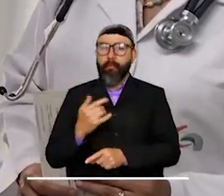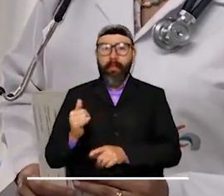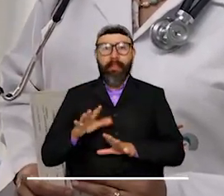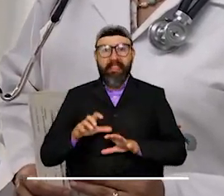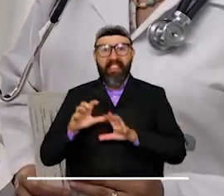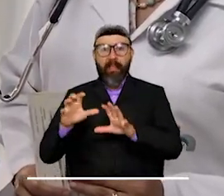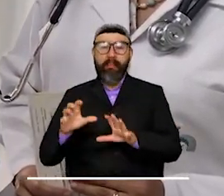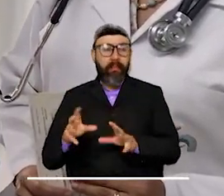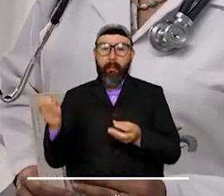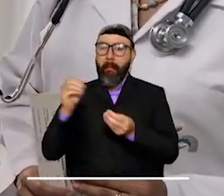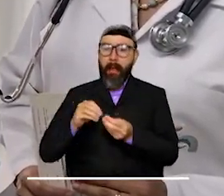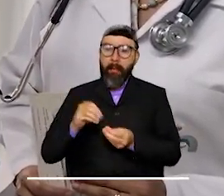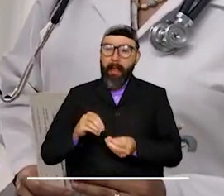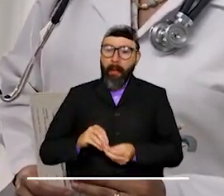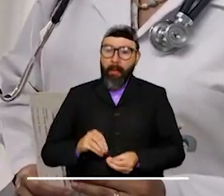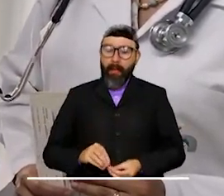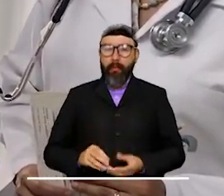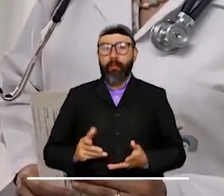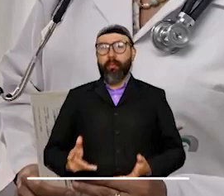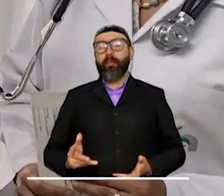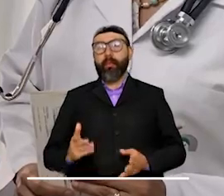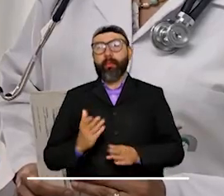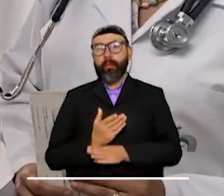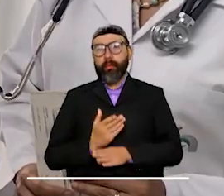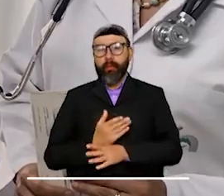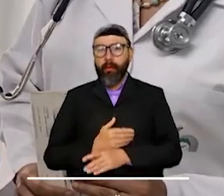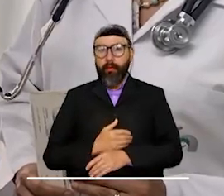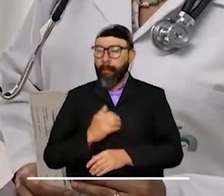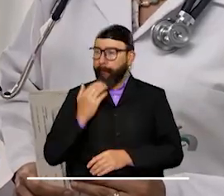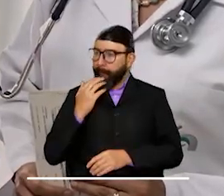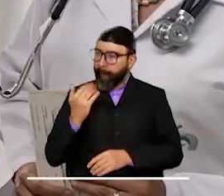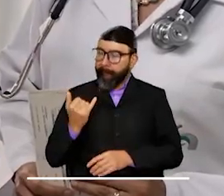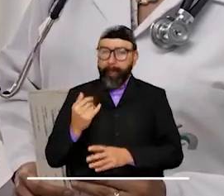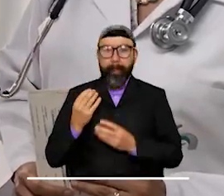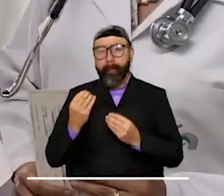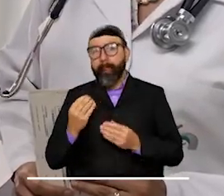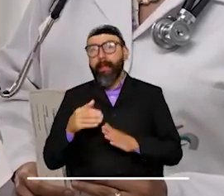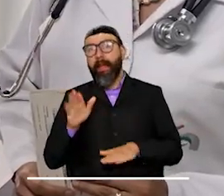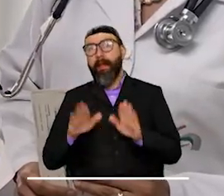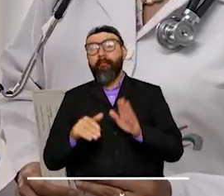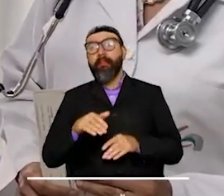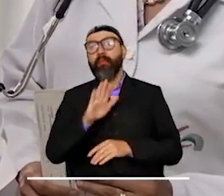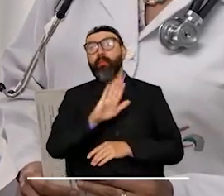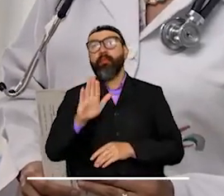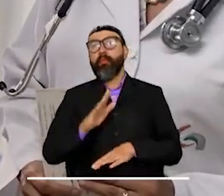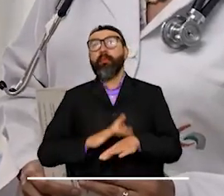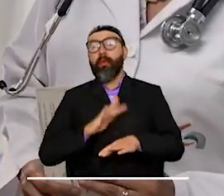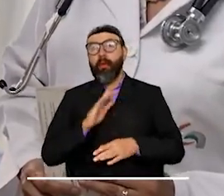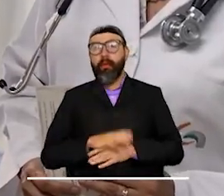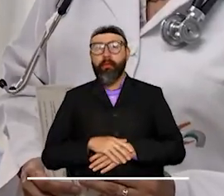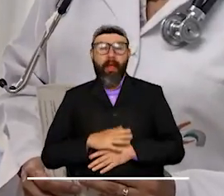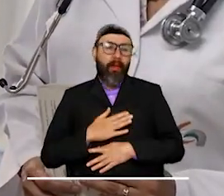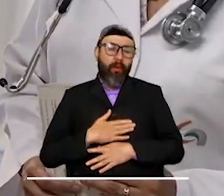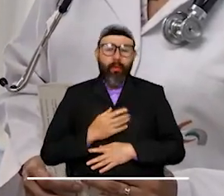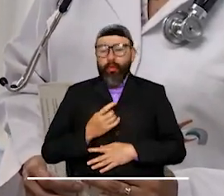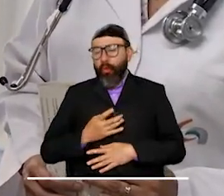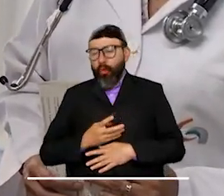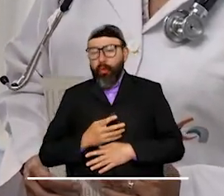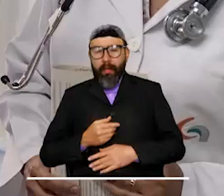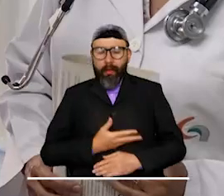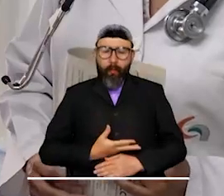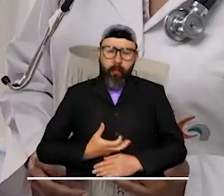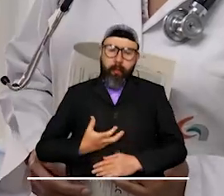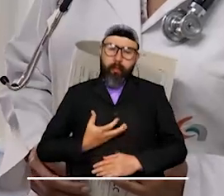moraleja de esta nota es la siguiente: como nos toca en muchas ocasiones a todos ustedes, no se automediquen un dolor en la boca